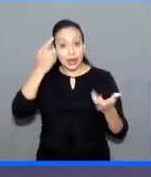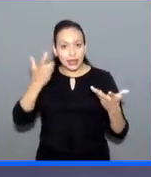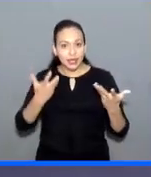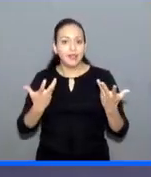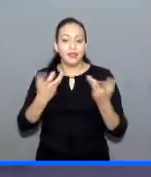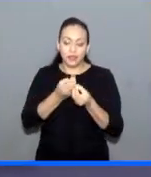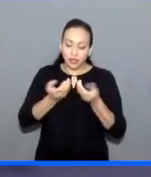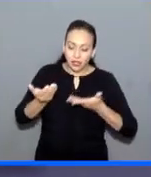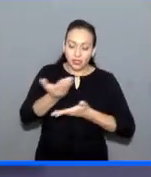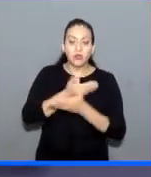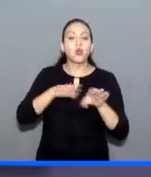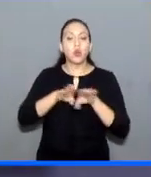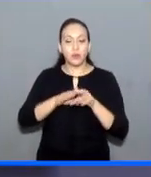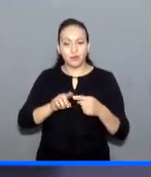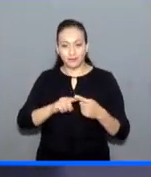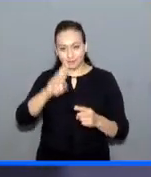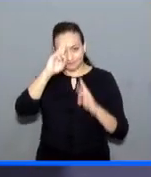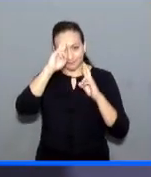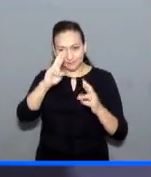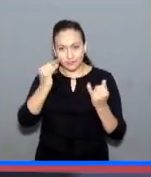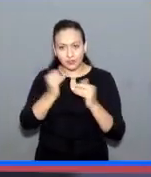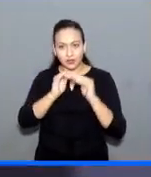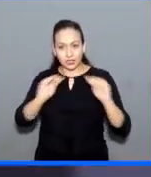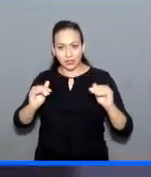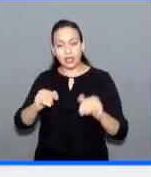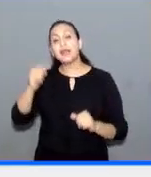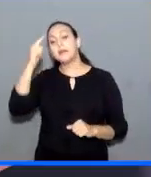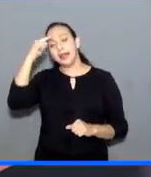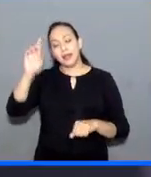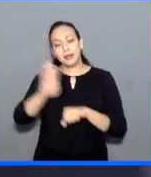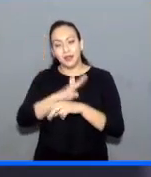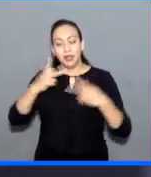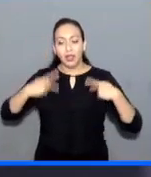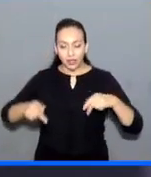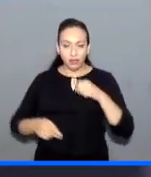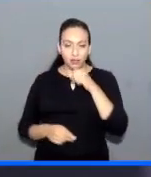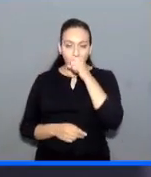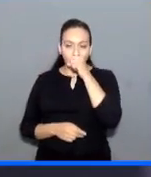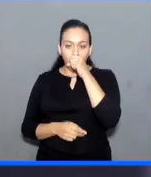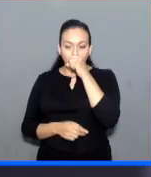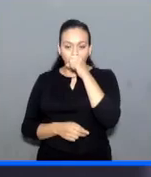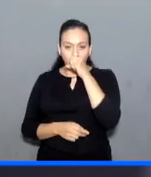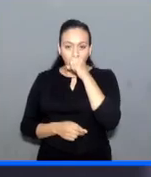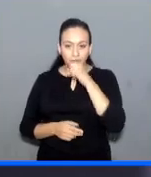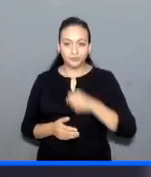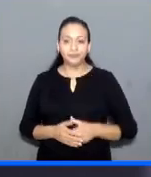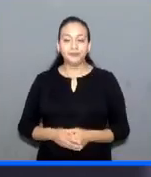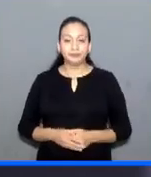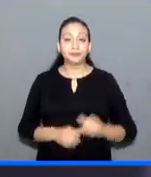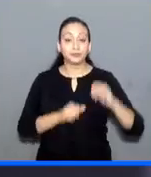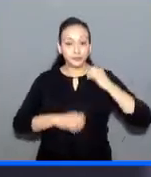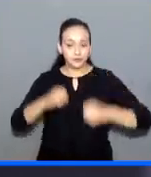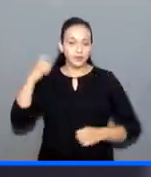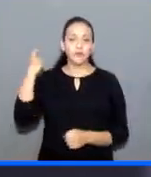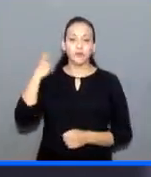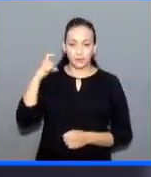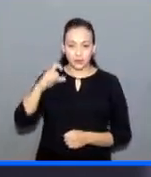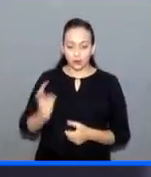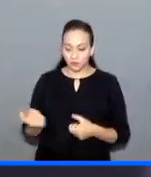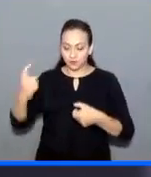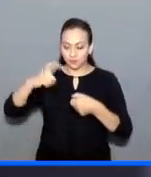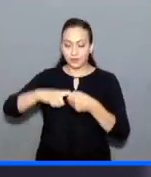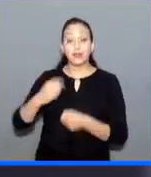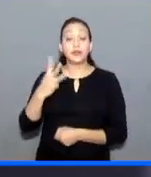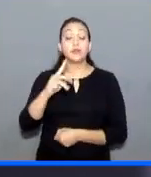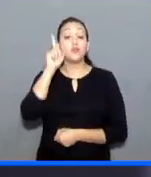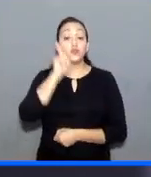en el respeto, la igualdad y el bienestar común. El Poder Judicial de Querétaro inscribió a 3 mujeres en el